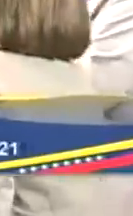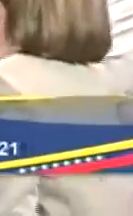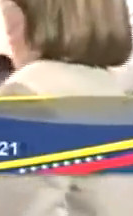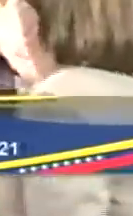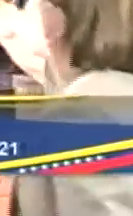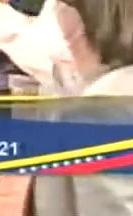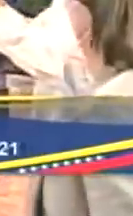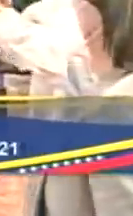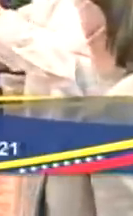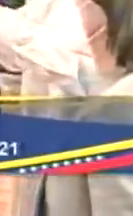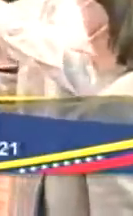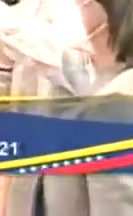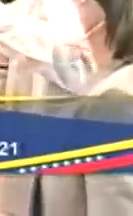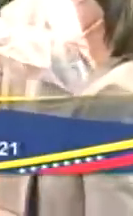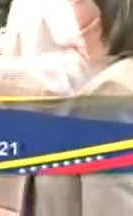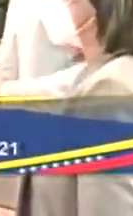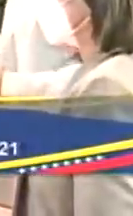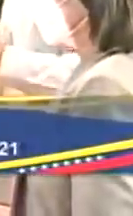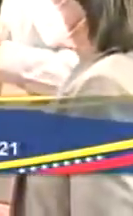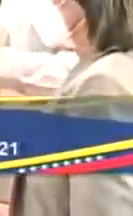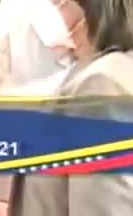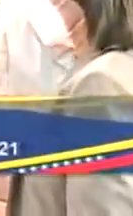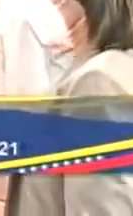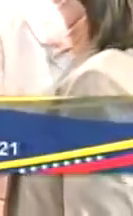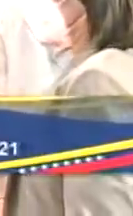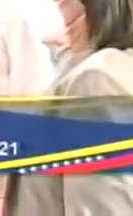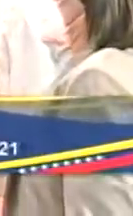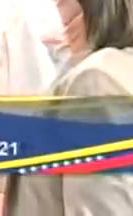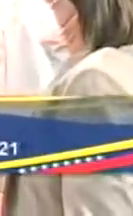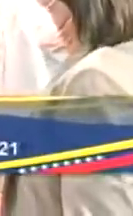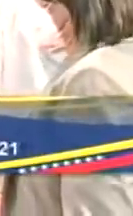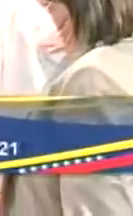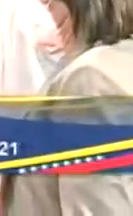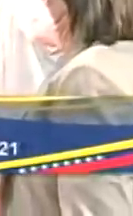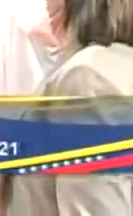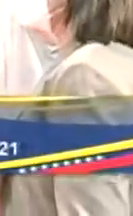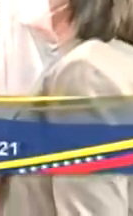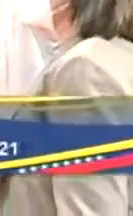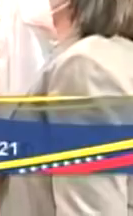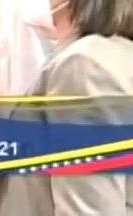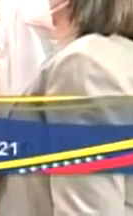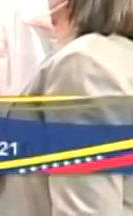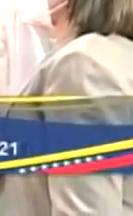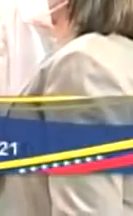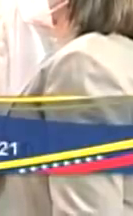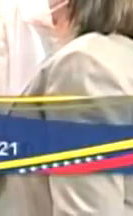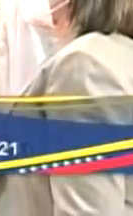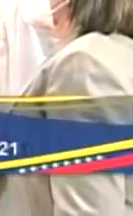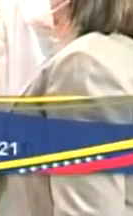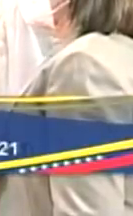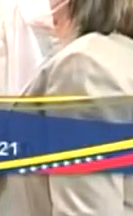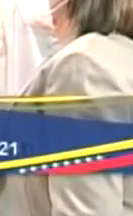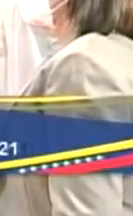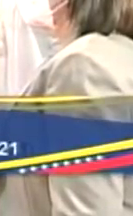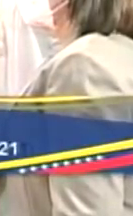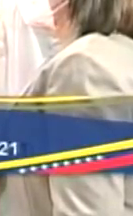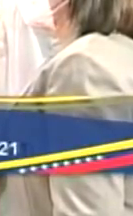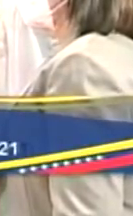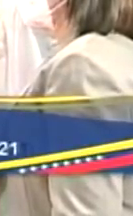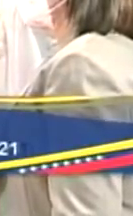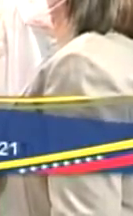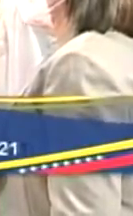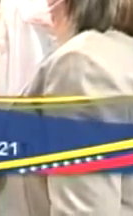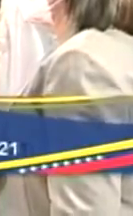emblemática sugerente de la Unión del Poder Popular y se inspira en la fórmula matemática de la energía de Albert Einstein. La